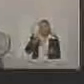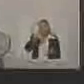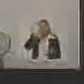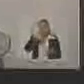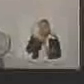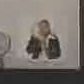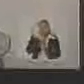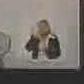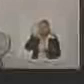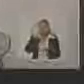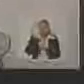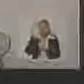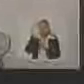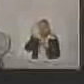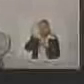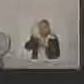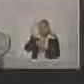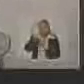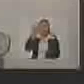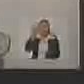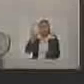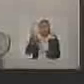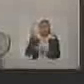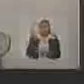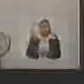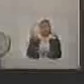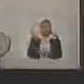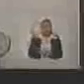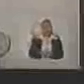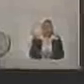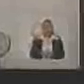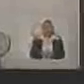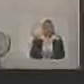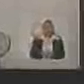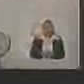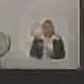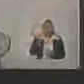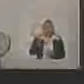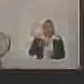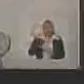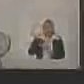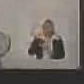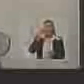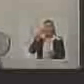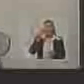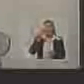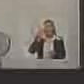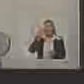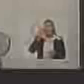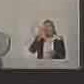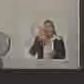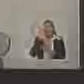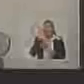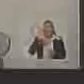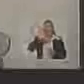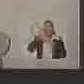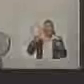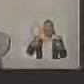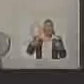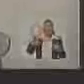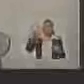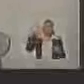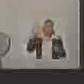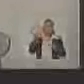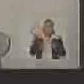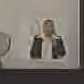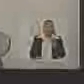2,000 millones de pesos, incluyendo autogenerados. Lo más difícil, lo más triste de las últimas administraciones es que este presupuesto